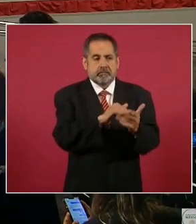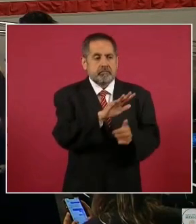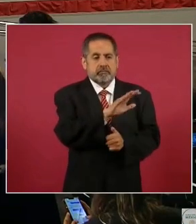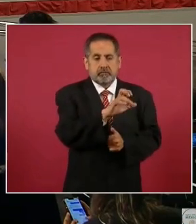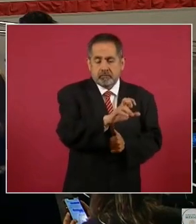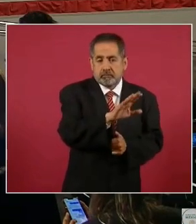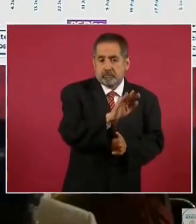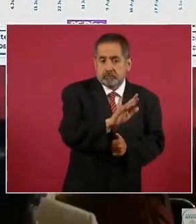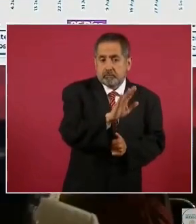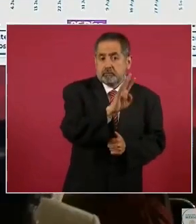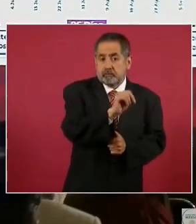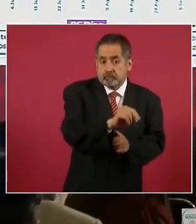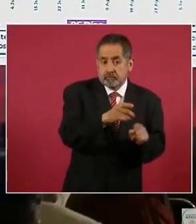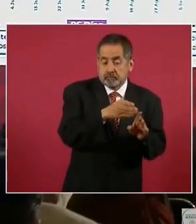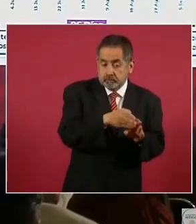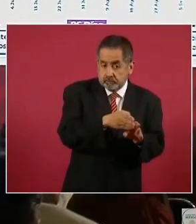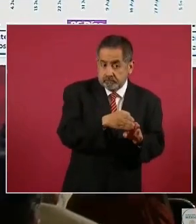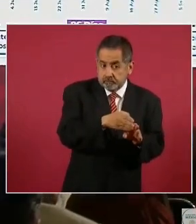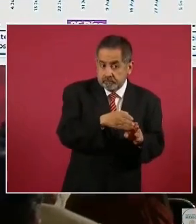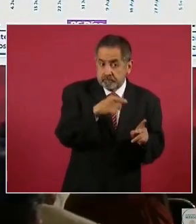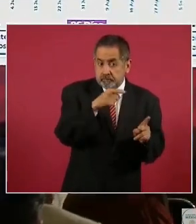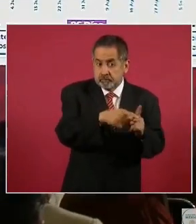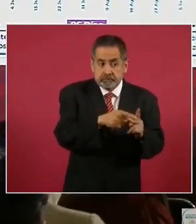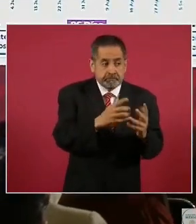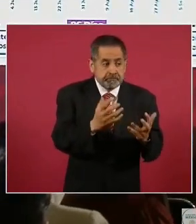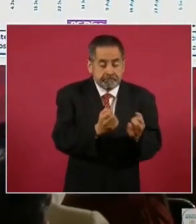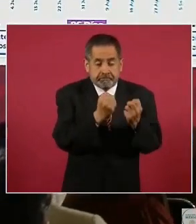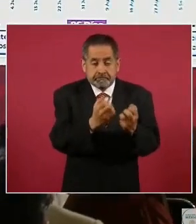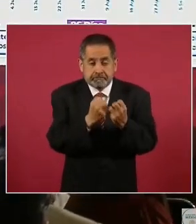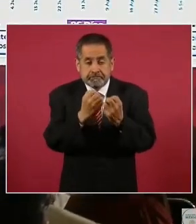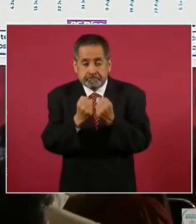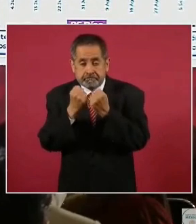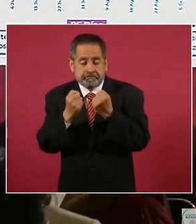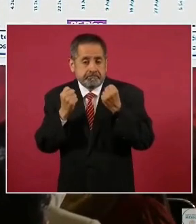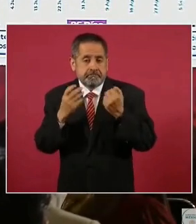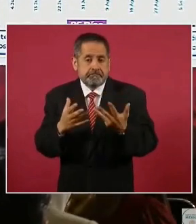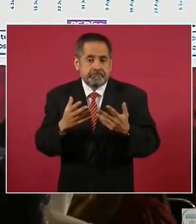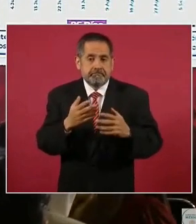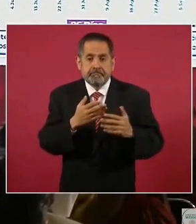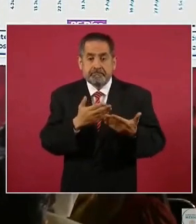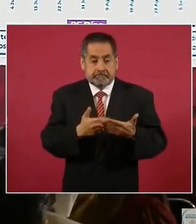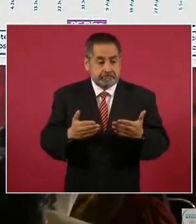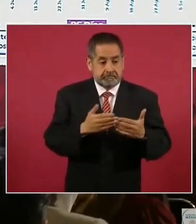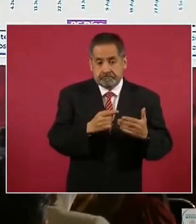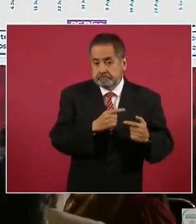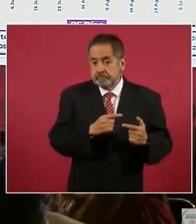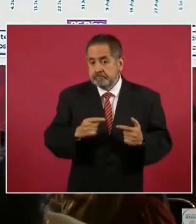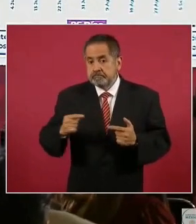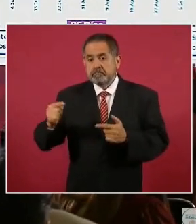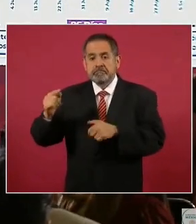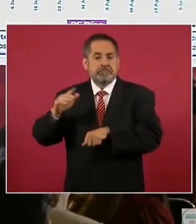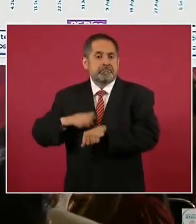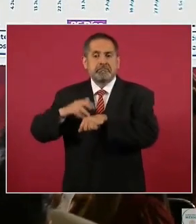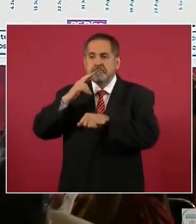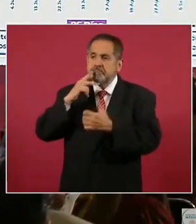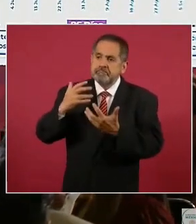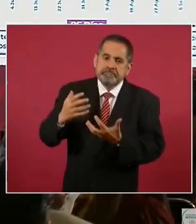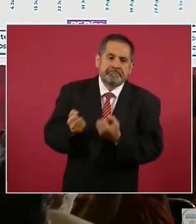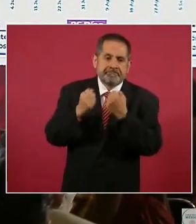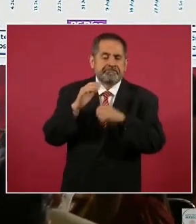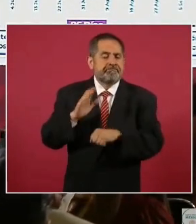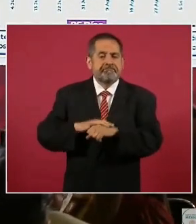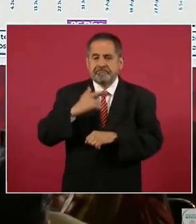859 desde rescates humanitarios se ha dado buen resultado esta